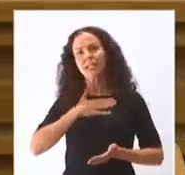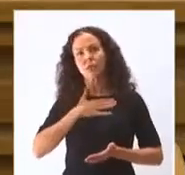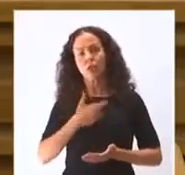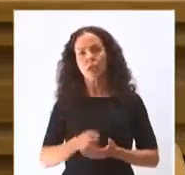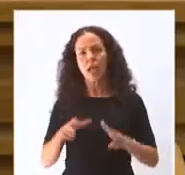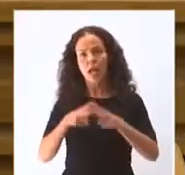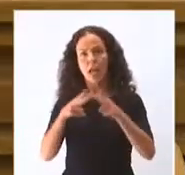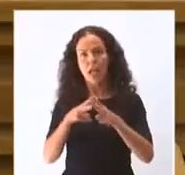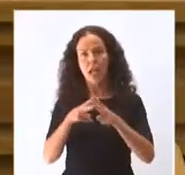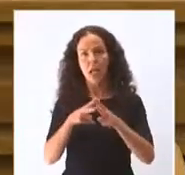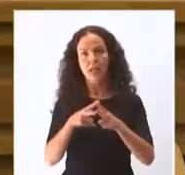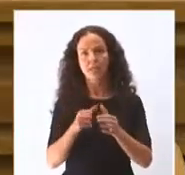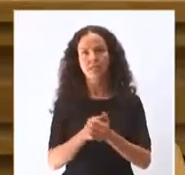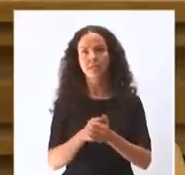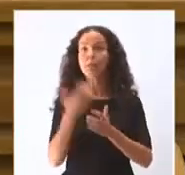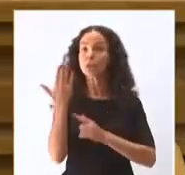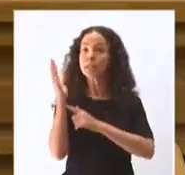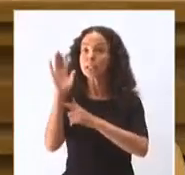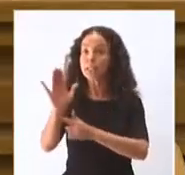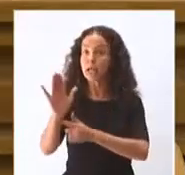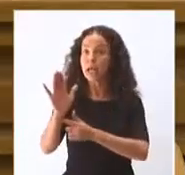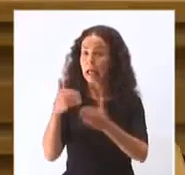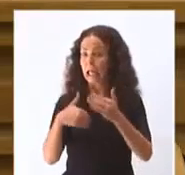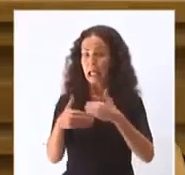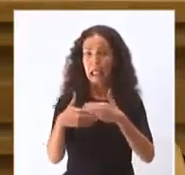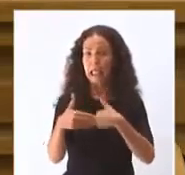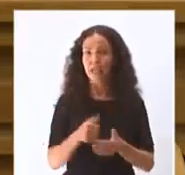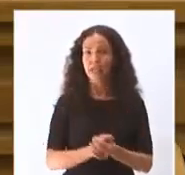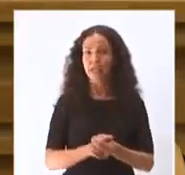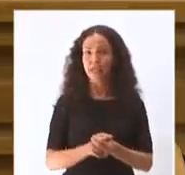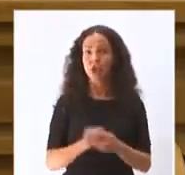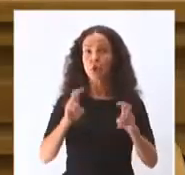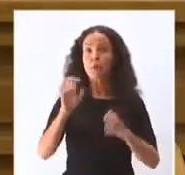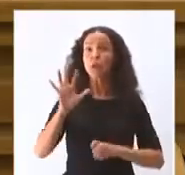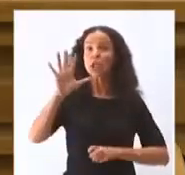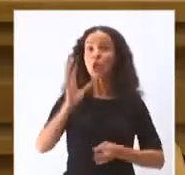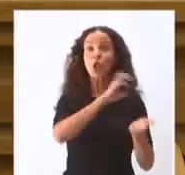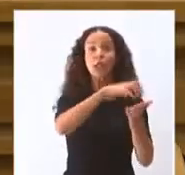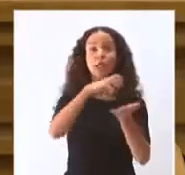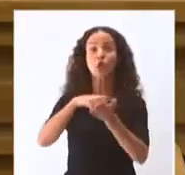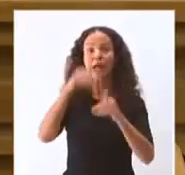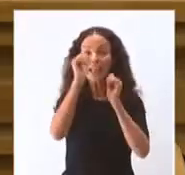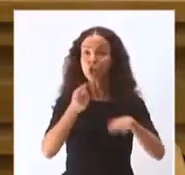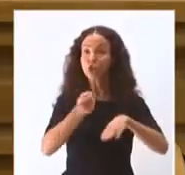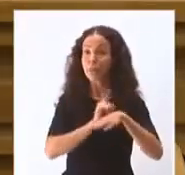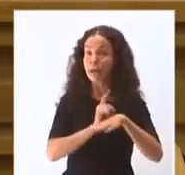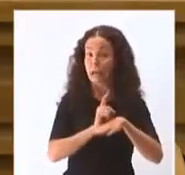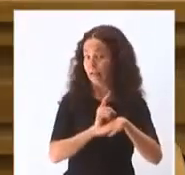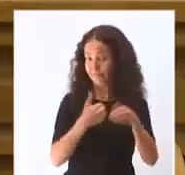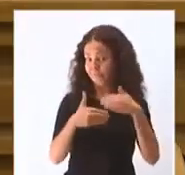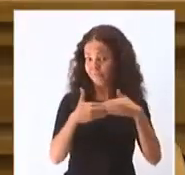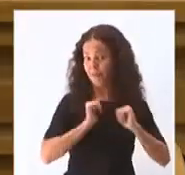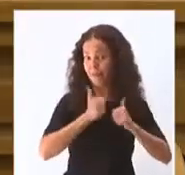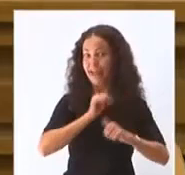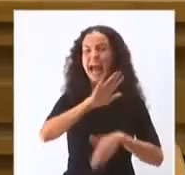los vamos a presentar dentro de nada a los nuevos cinco centros de atención temprana que pondremos en marcha como les digo hasta